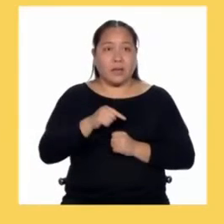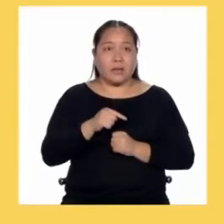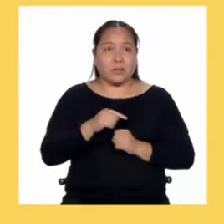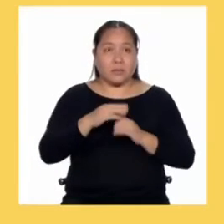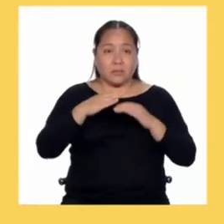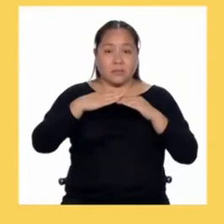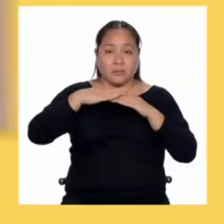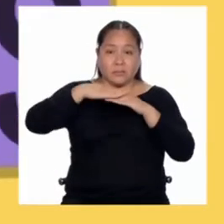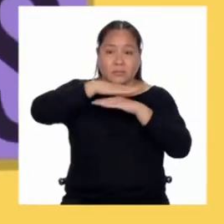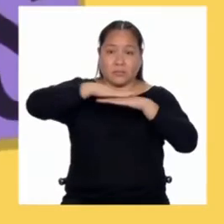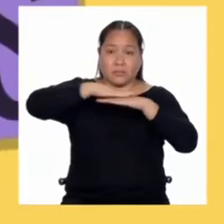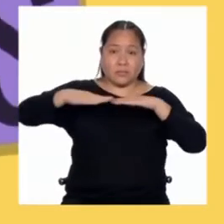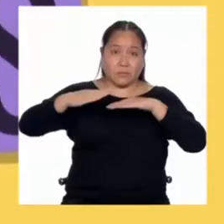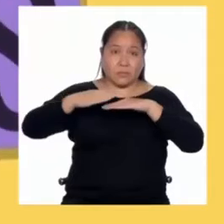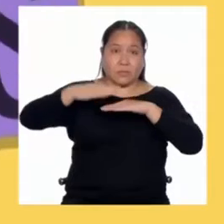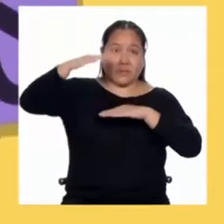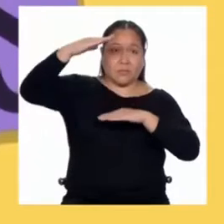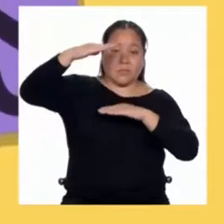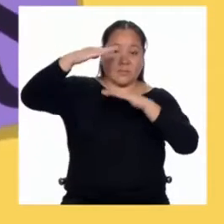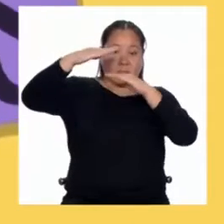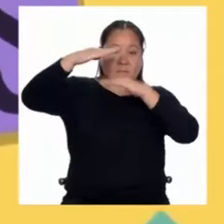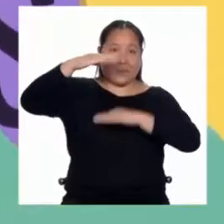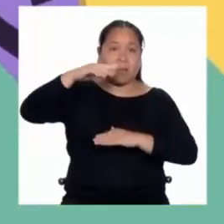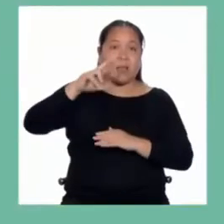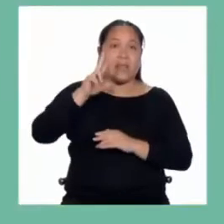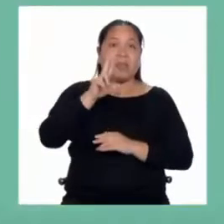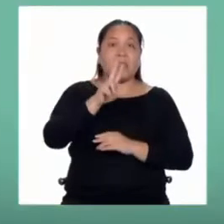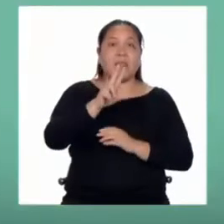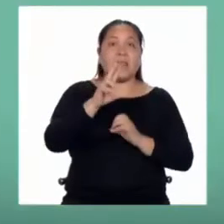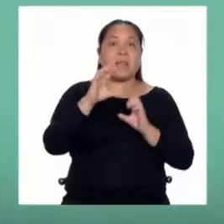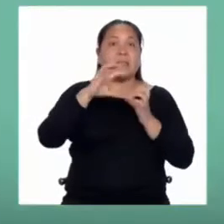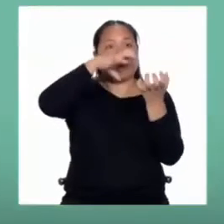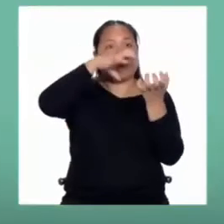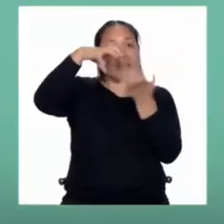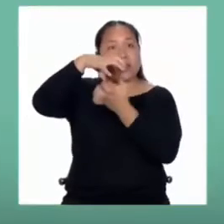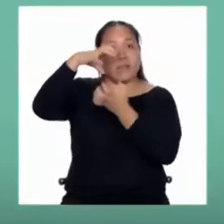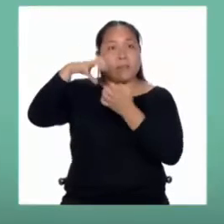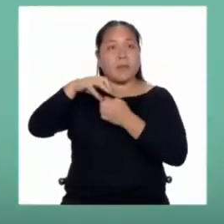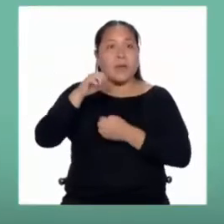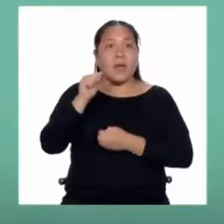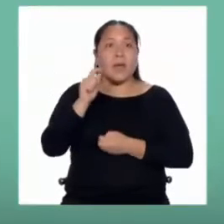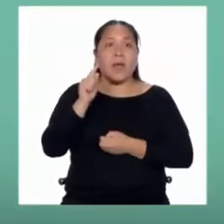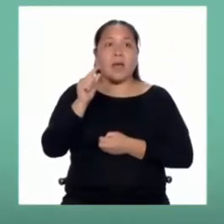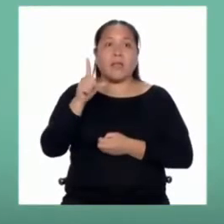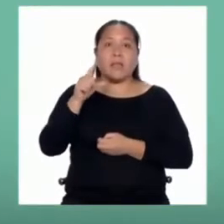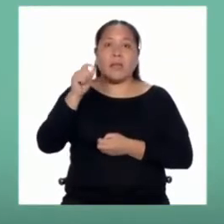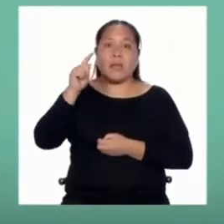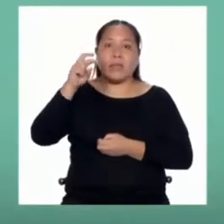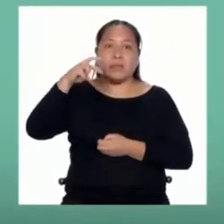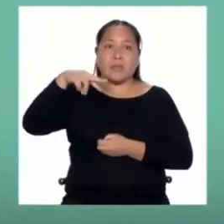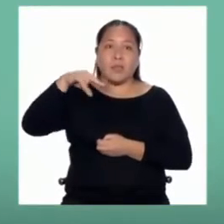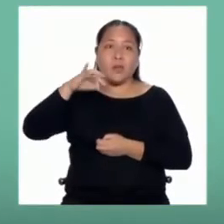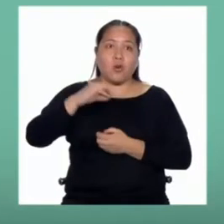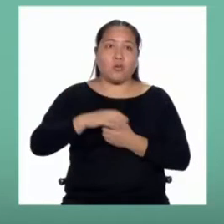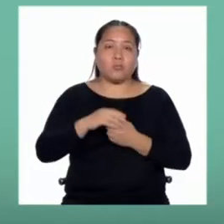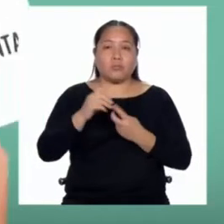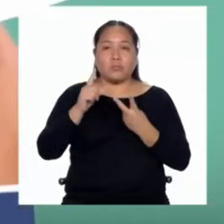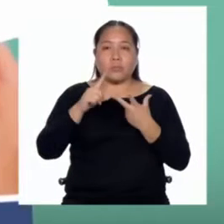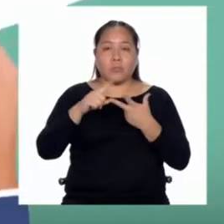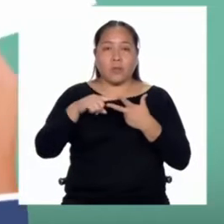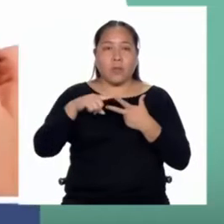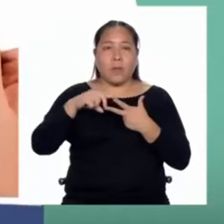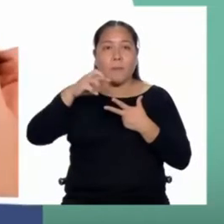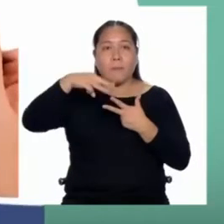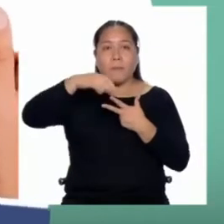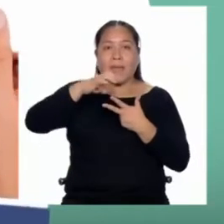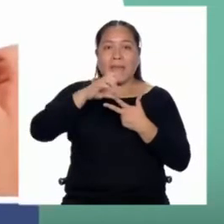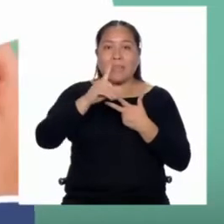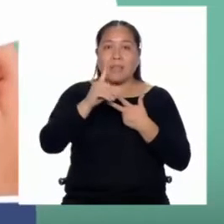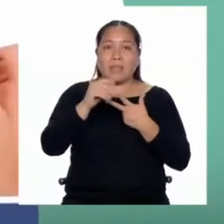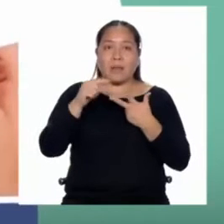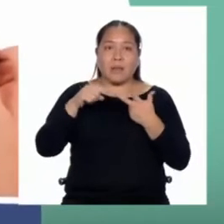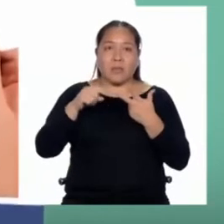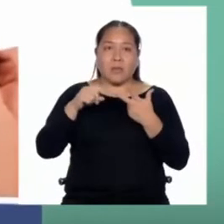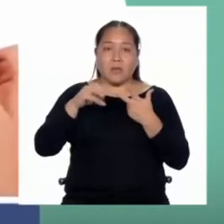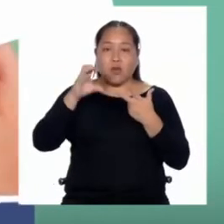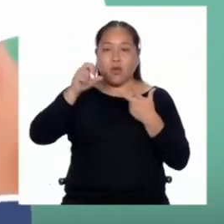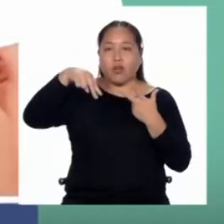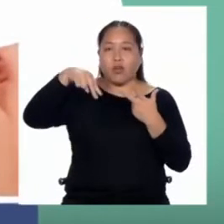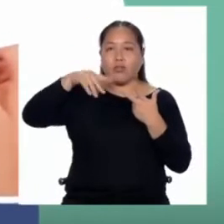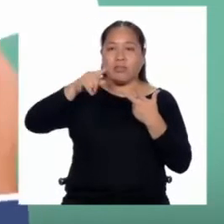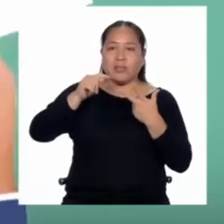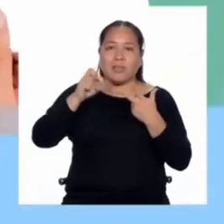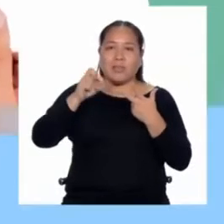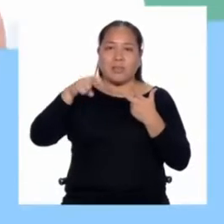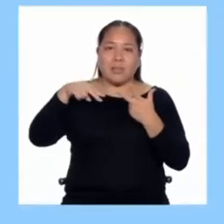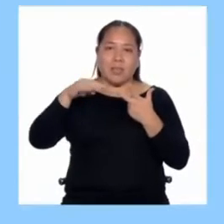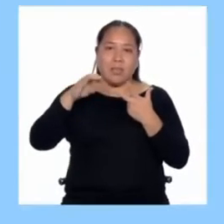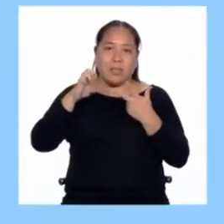divisiones encontramos tres tipos de clima: clima atlántico o oceánico, clima mediterráneo y por último el clima